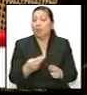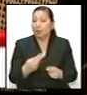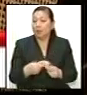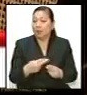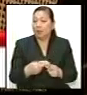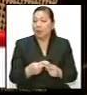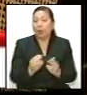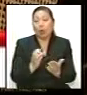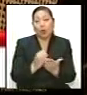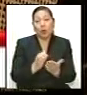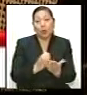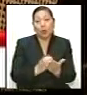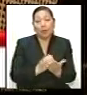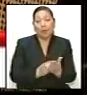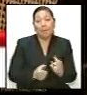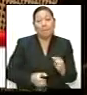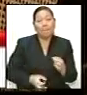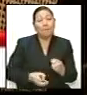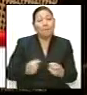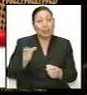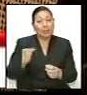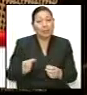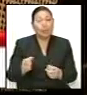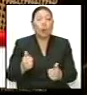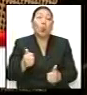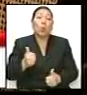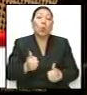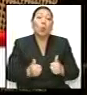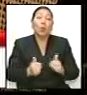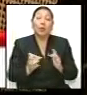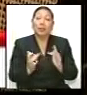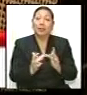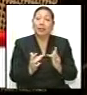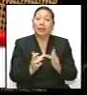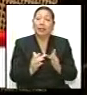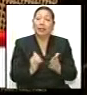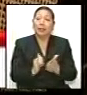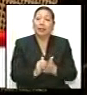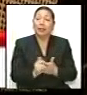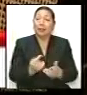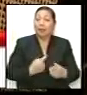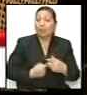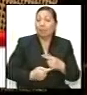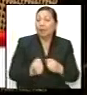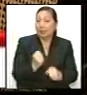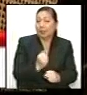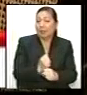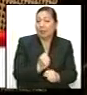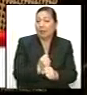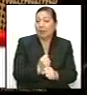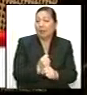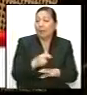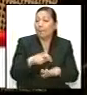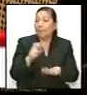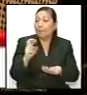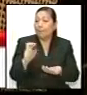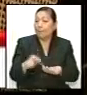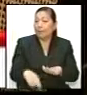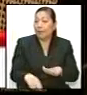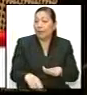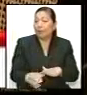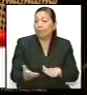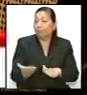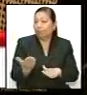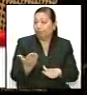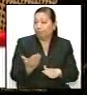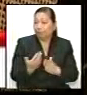de la contratación de personal altamente calificado y cuáles son las entidades en las que vienen laborando estos profesionales?